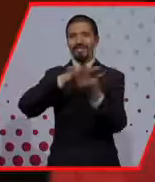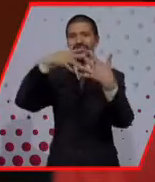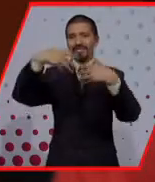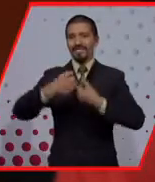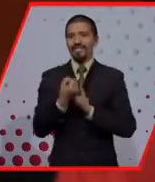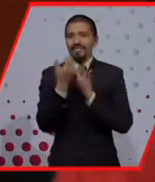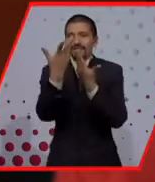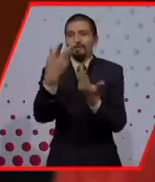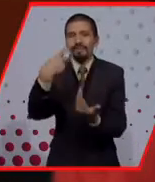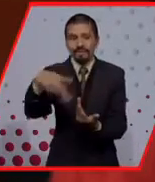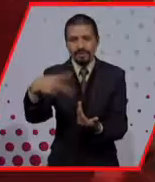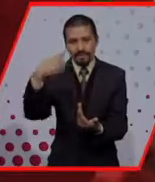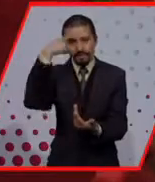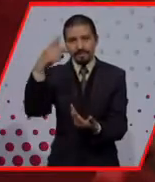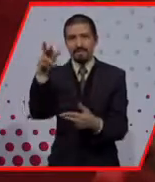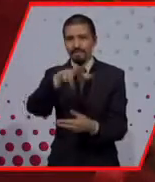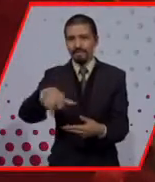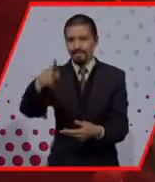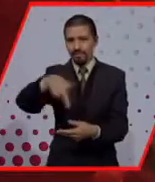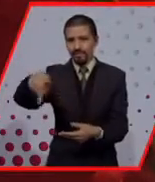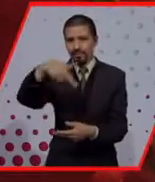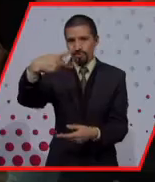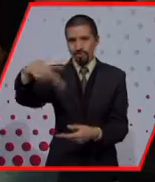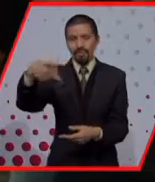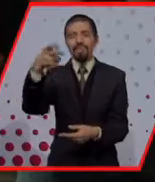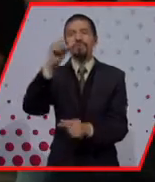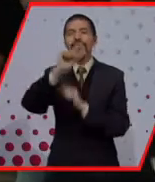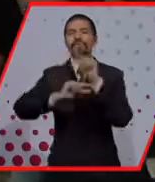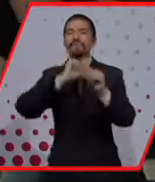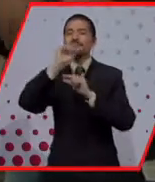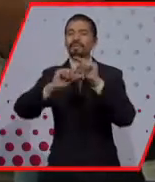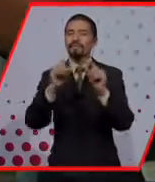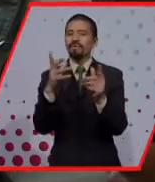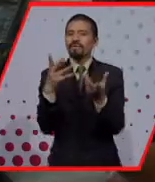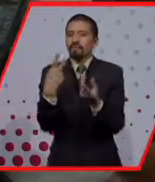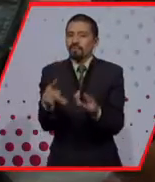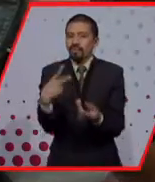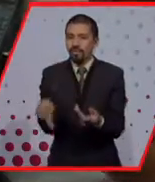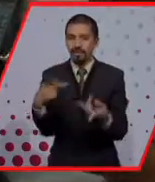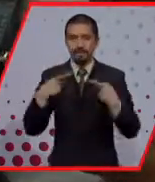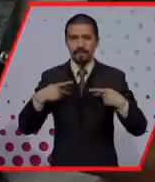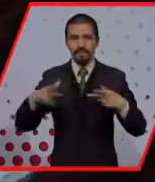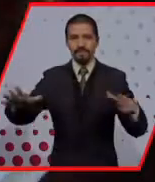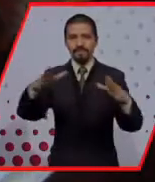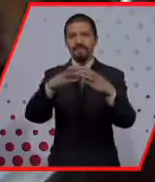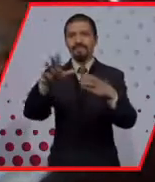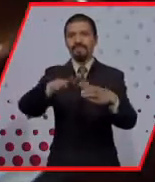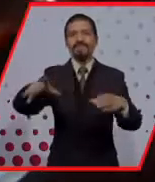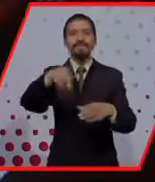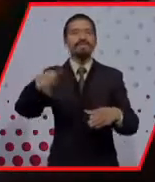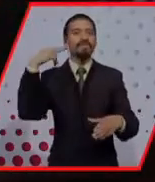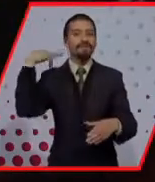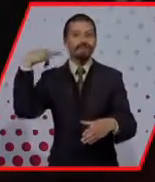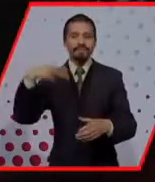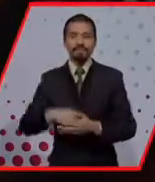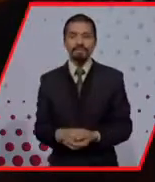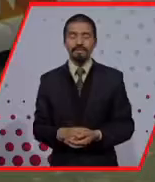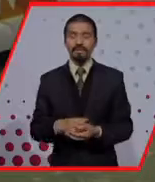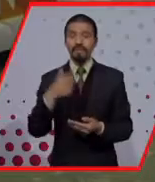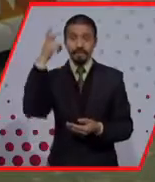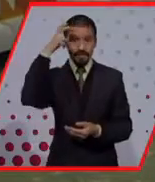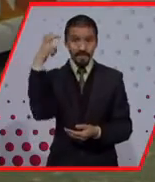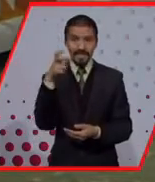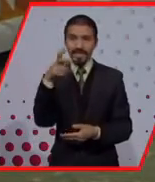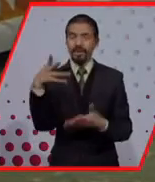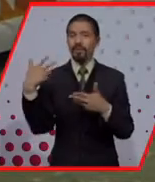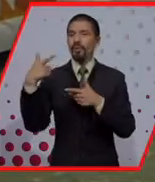propia y de carácter regional que poco a poco iría arraigándose entre los habitantes del pueblo veracruzano hidalgo ha